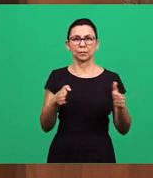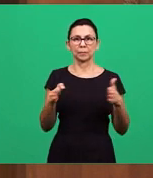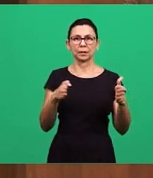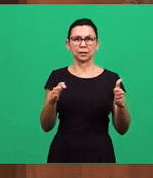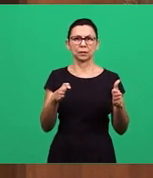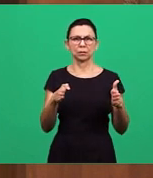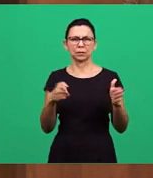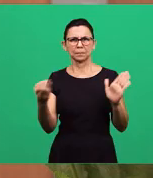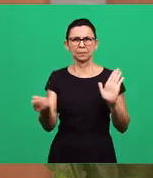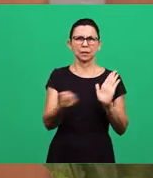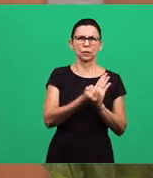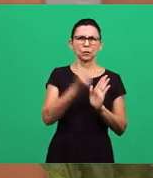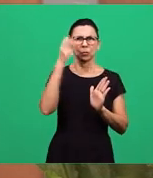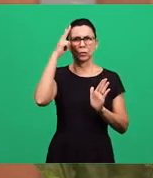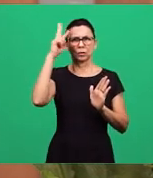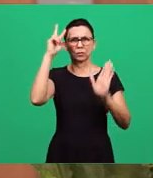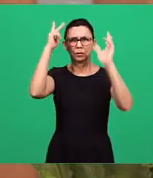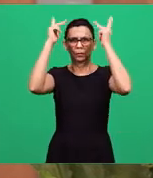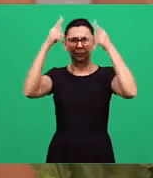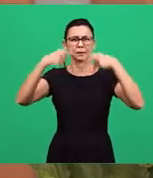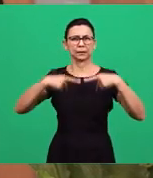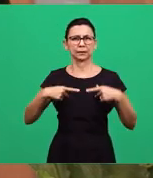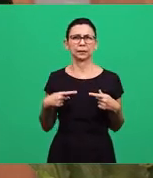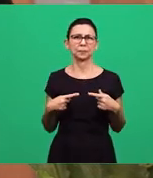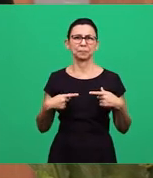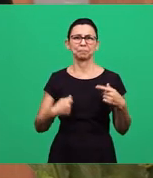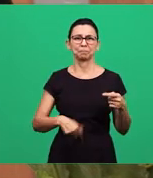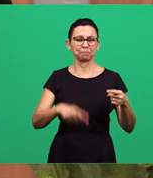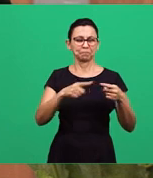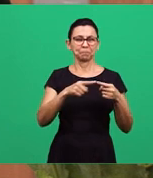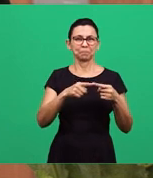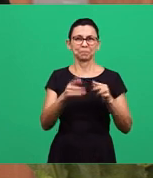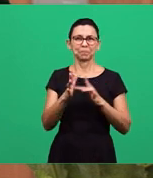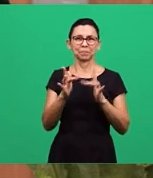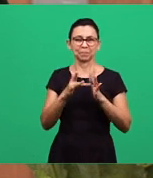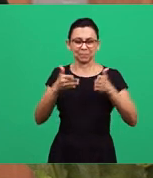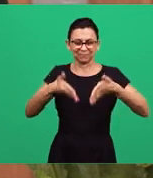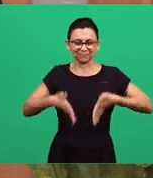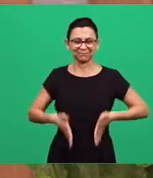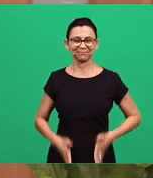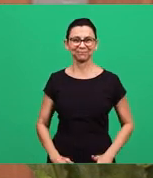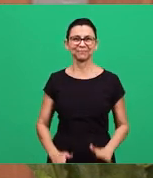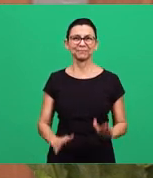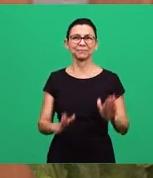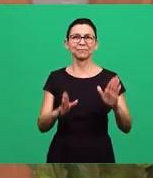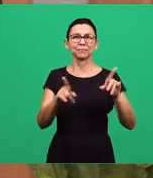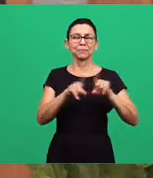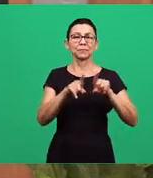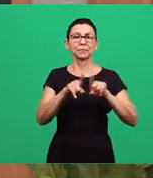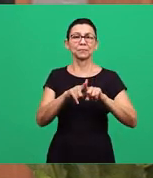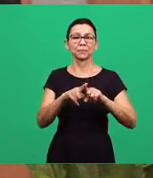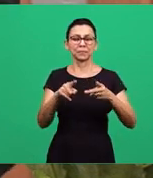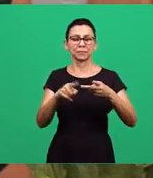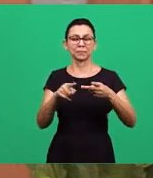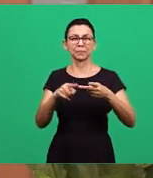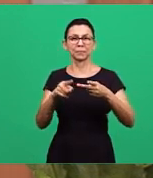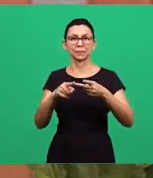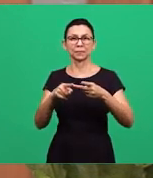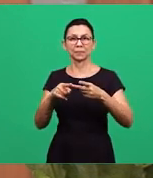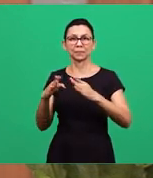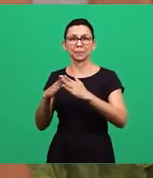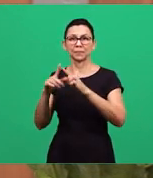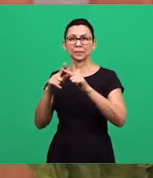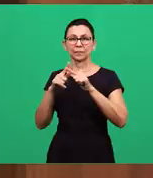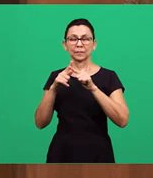momentos marcantes para la historia de la humanidad: el nacimiento de Jesús y el arrebatamiento de la iglesia.